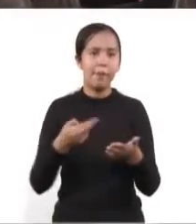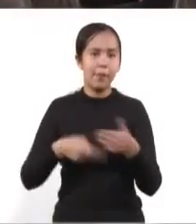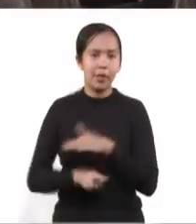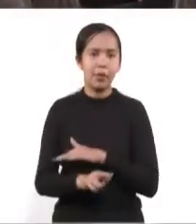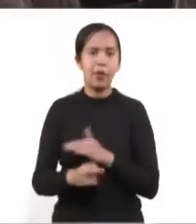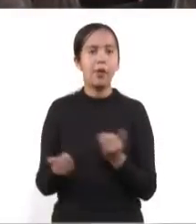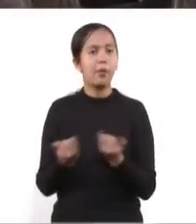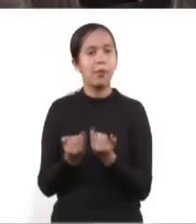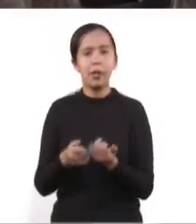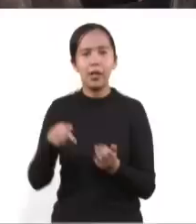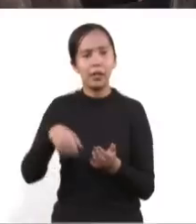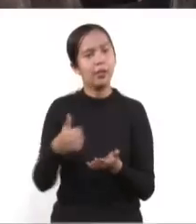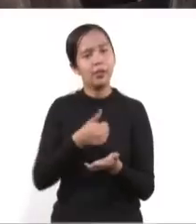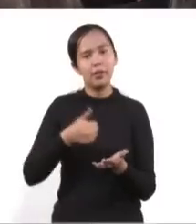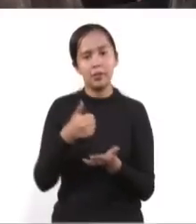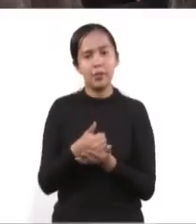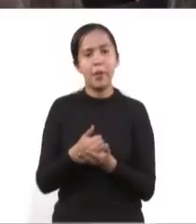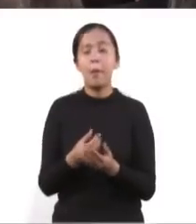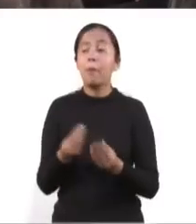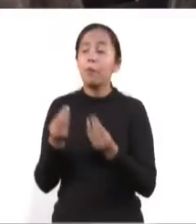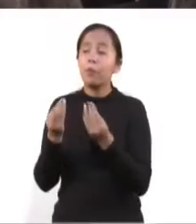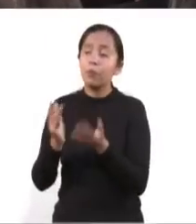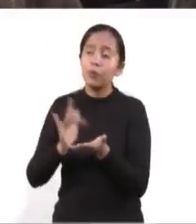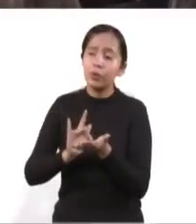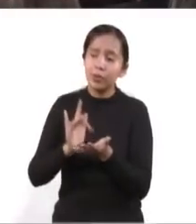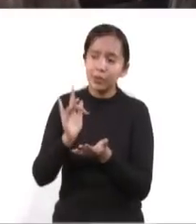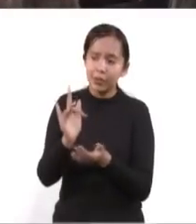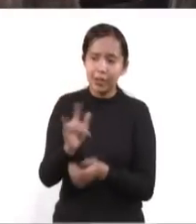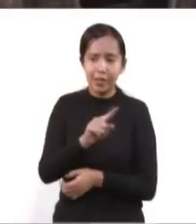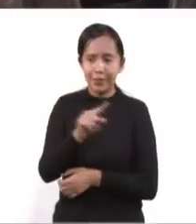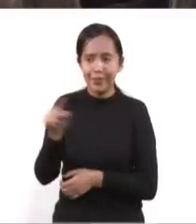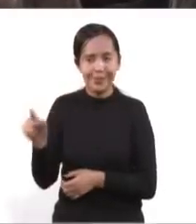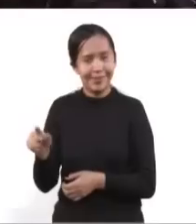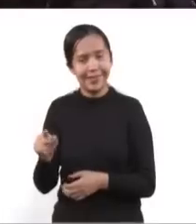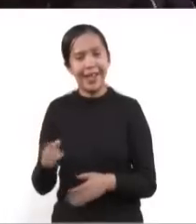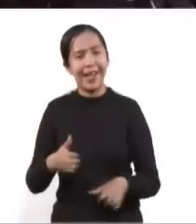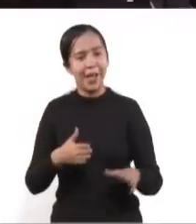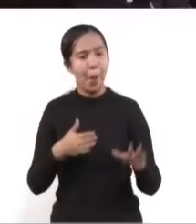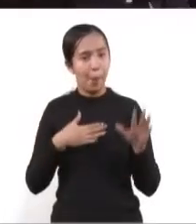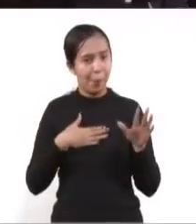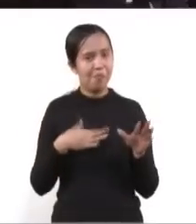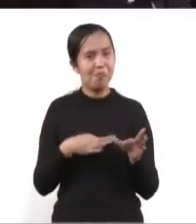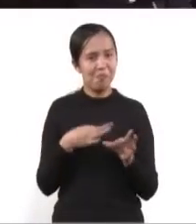ciudad. Compañeros, muchas gracias por su compromiso.